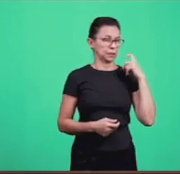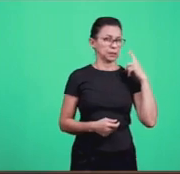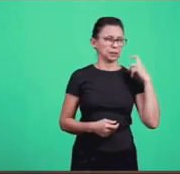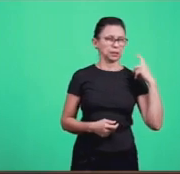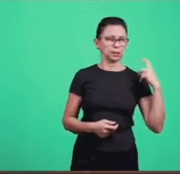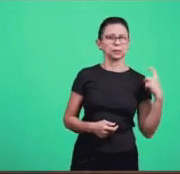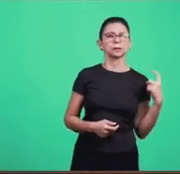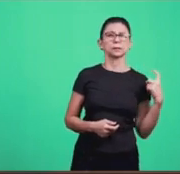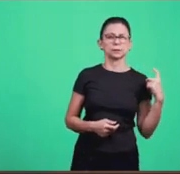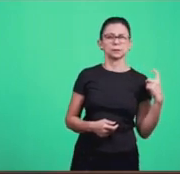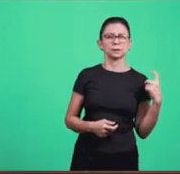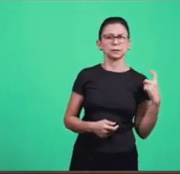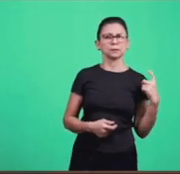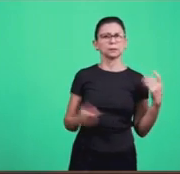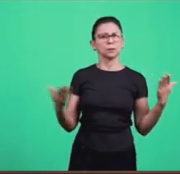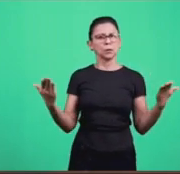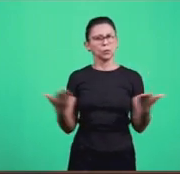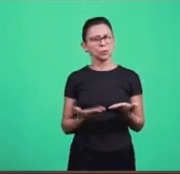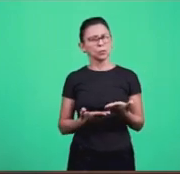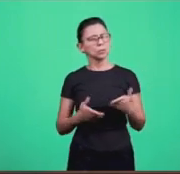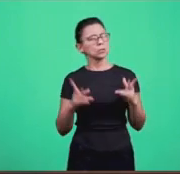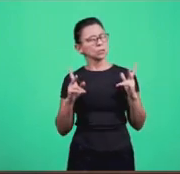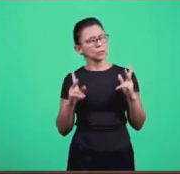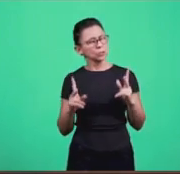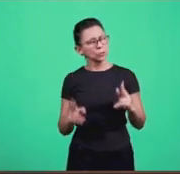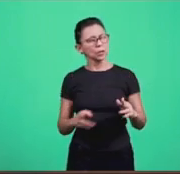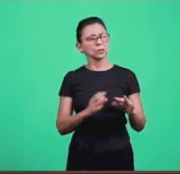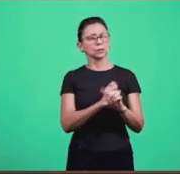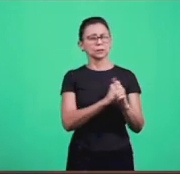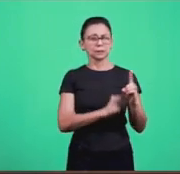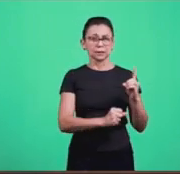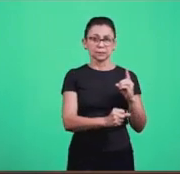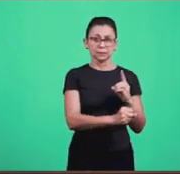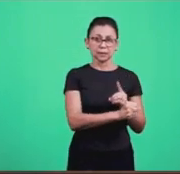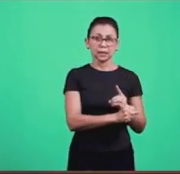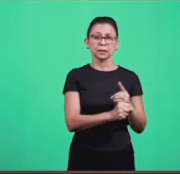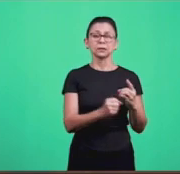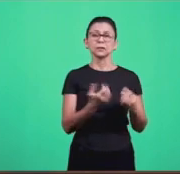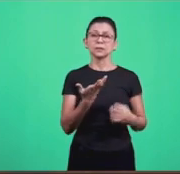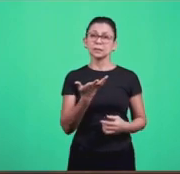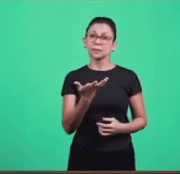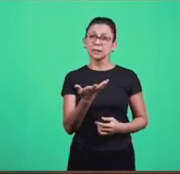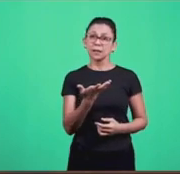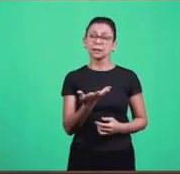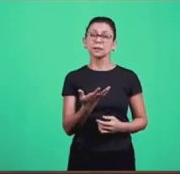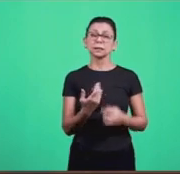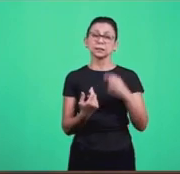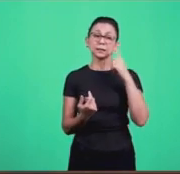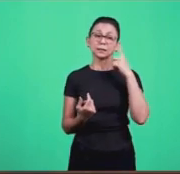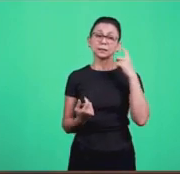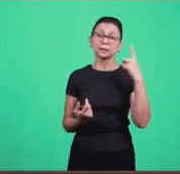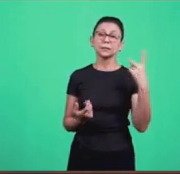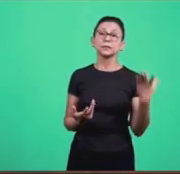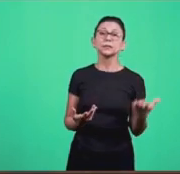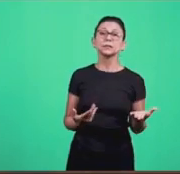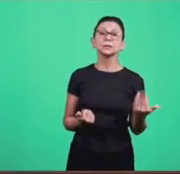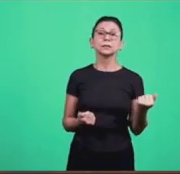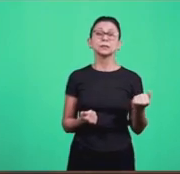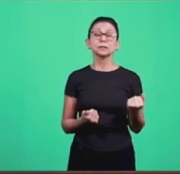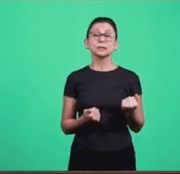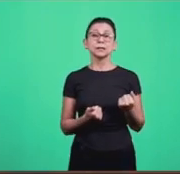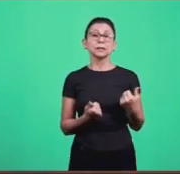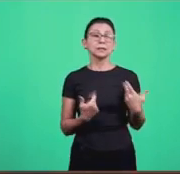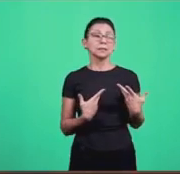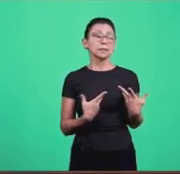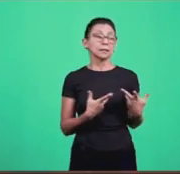sido llevados a comenzar a vivir una vida que el mundo vive para poderse identificar